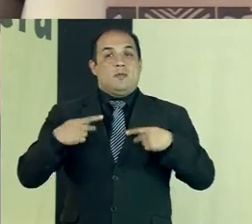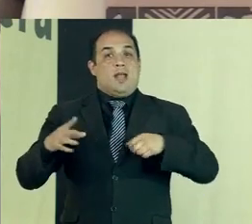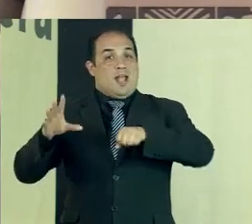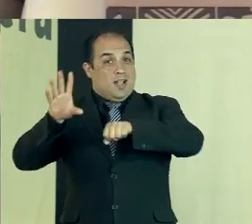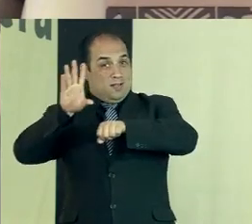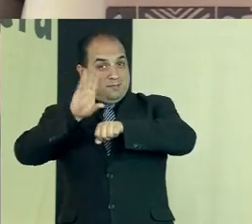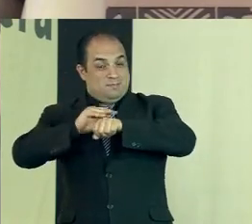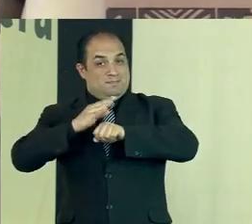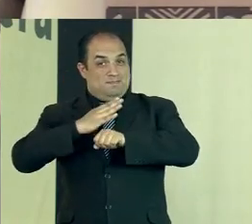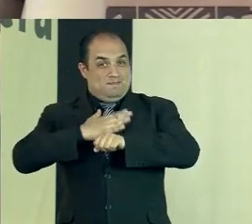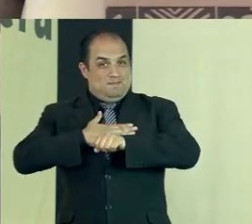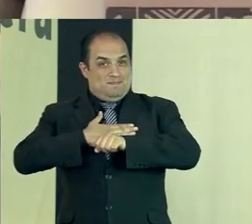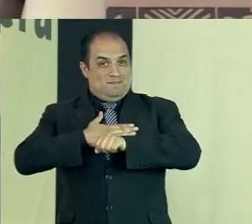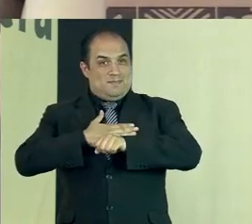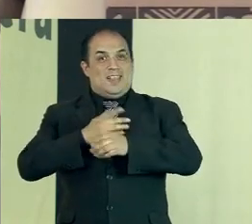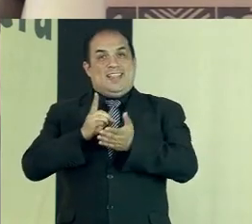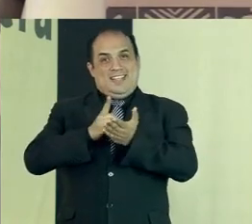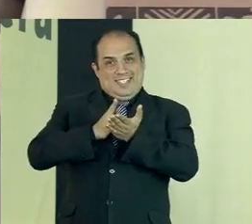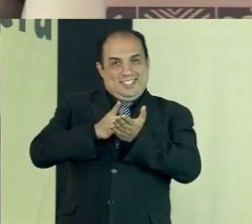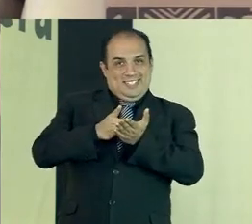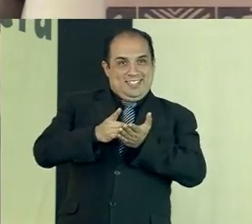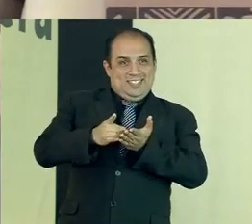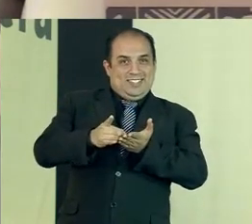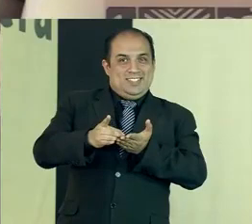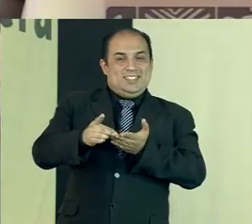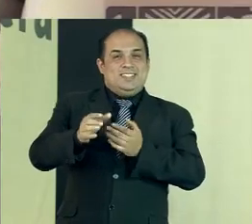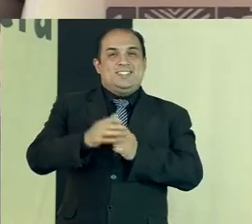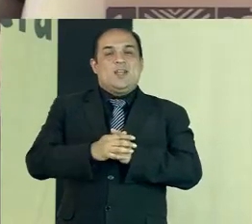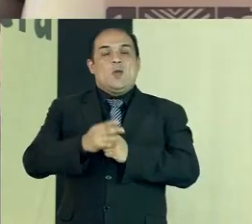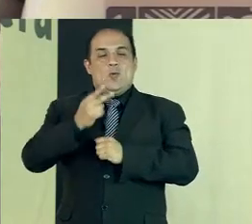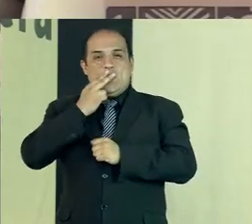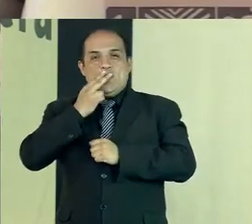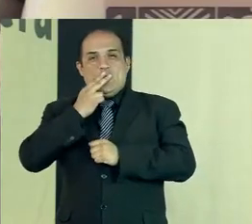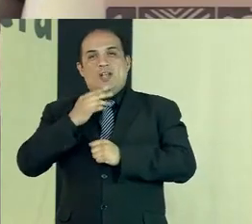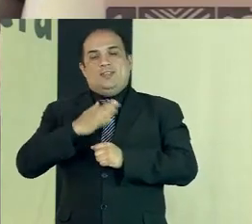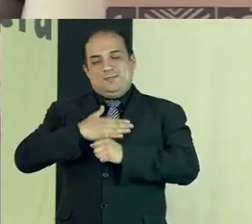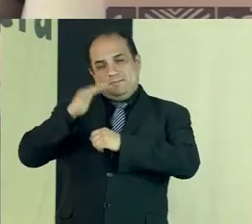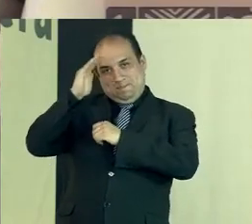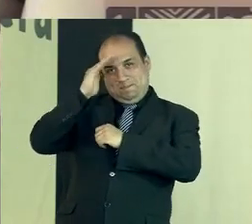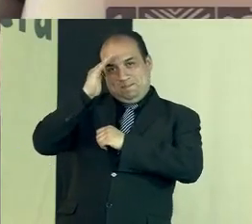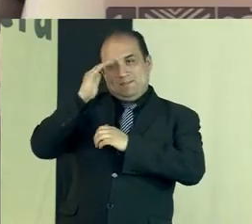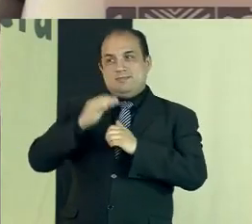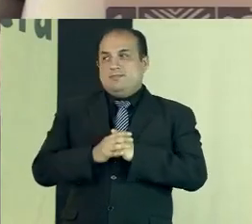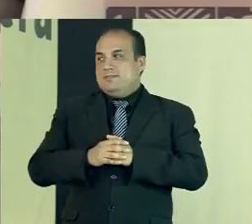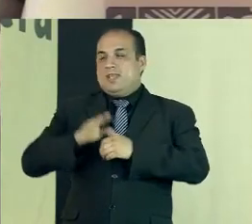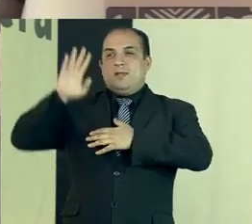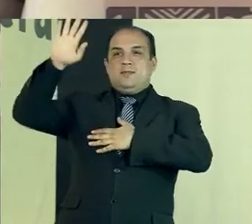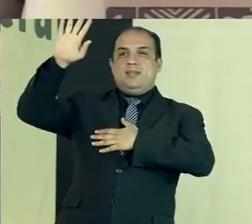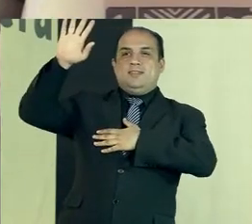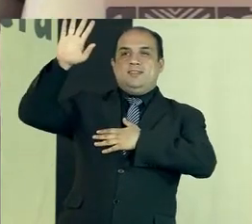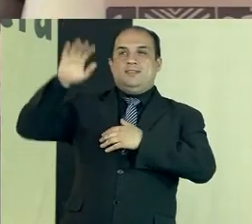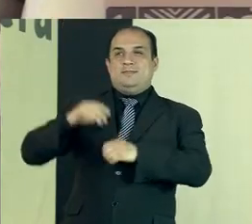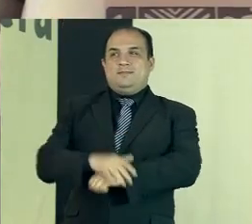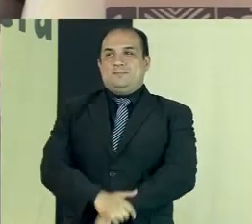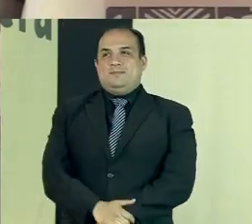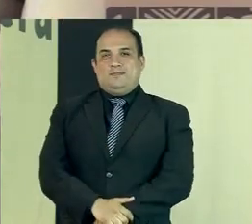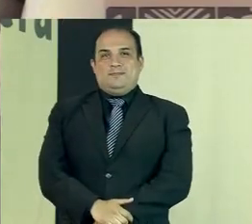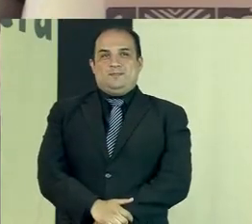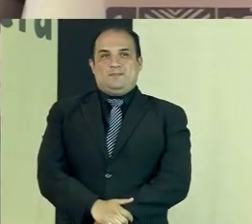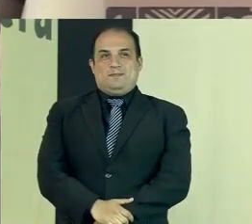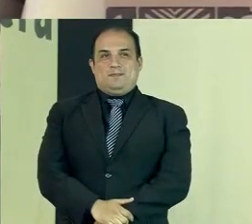permitan ejercer el derecho a fumar porque así es como pienso levanten la mano